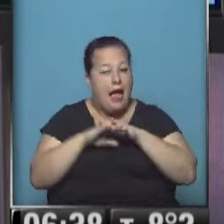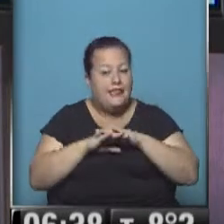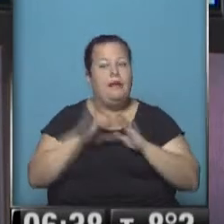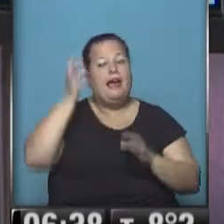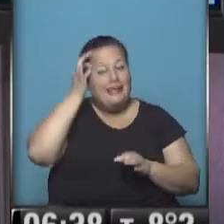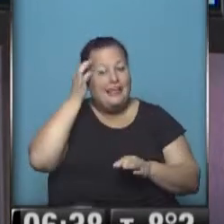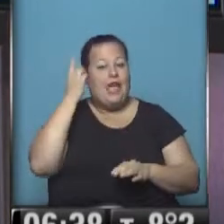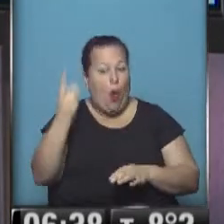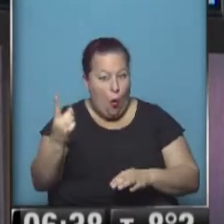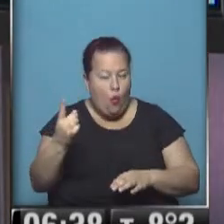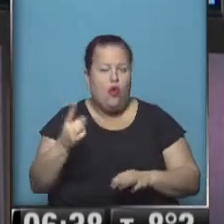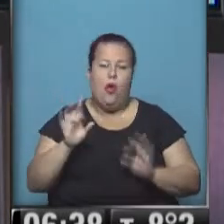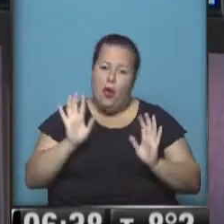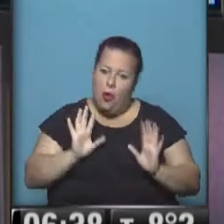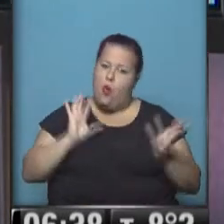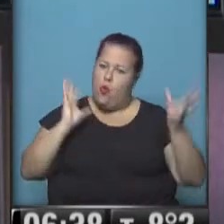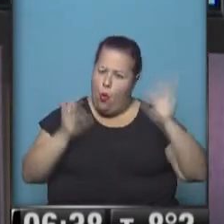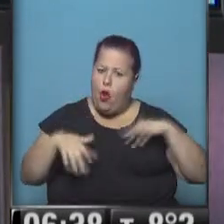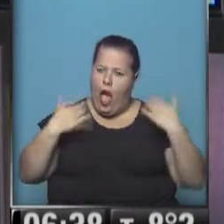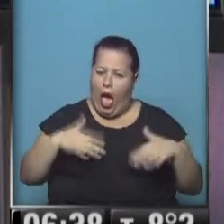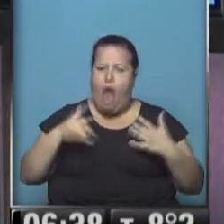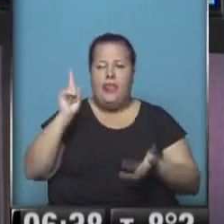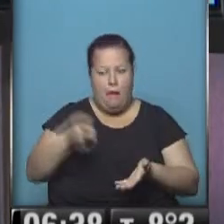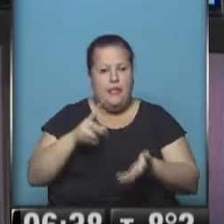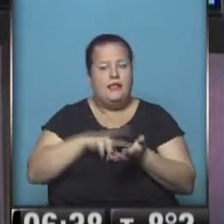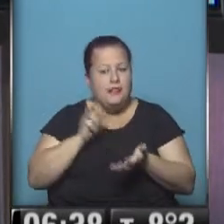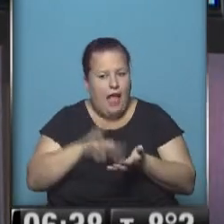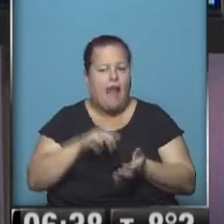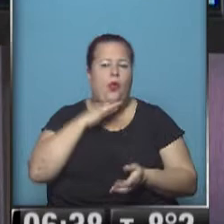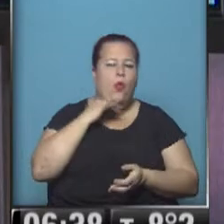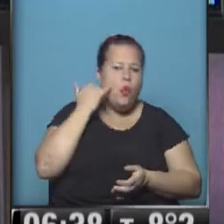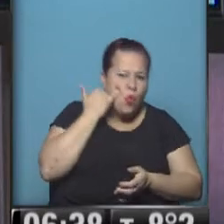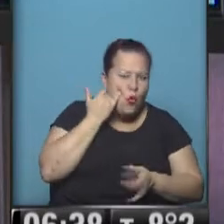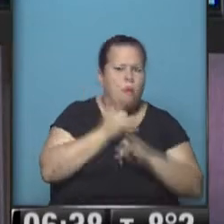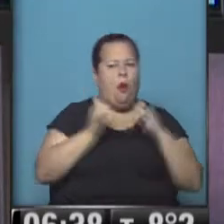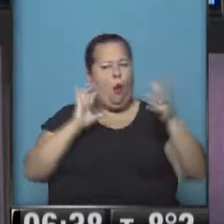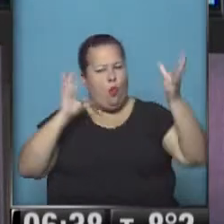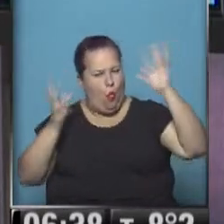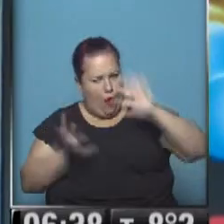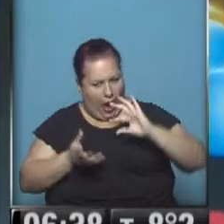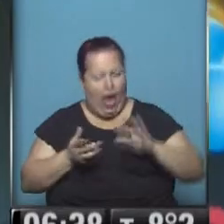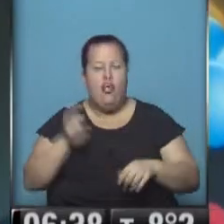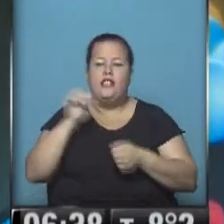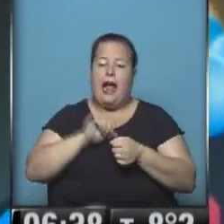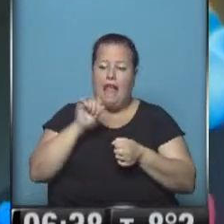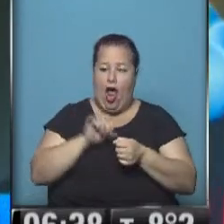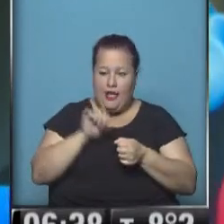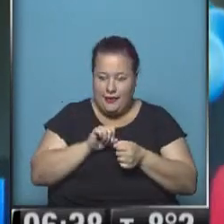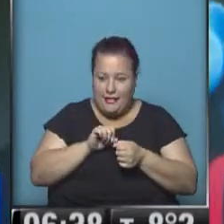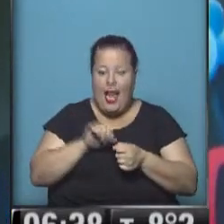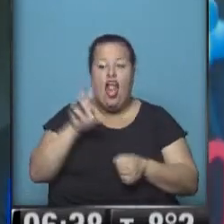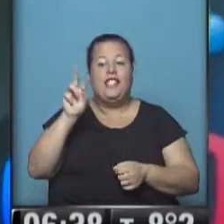31 bastante nublado también salta jujuy y parcialmente nublado santiago del estero